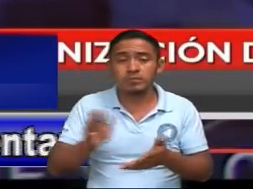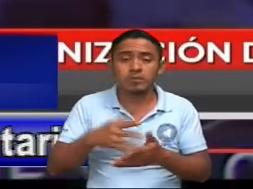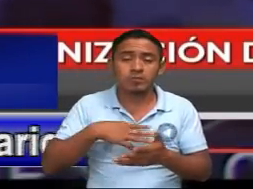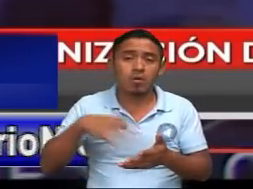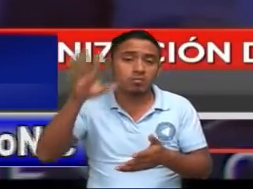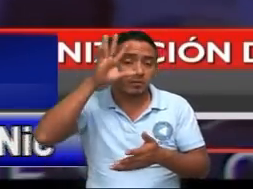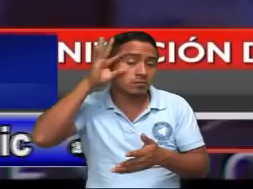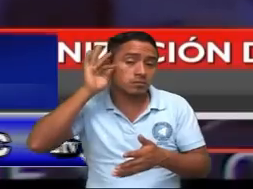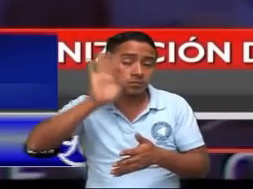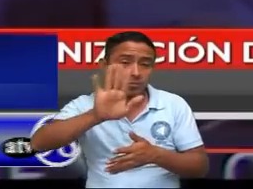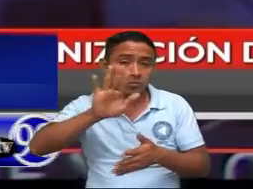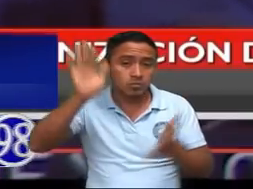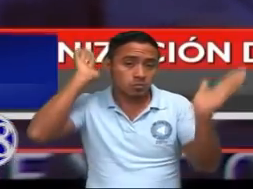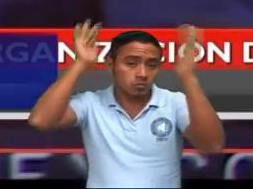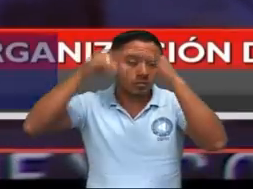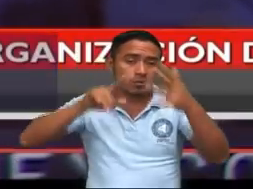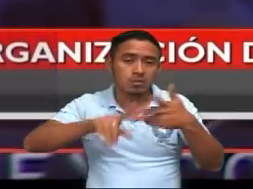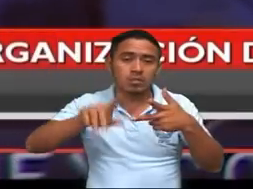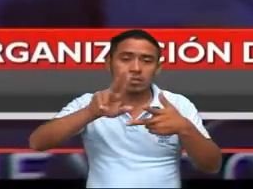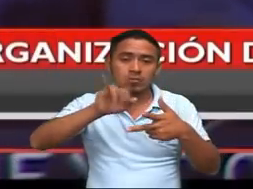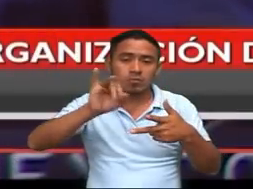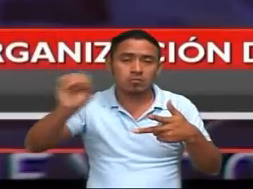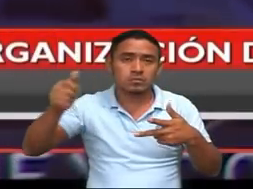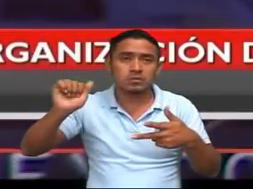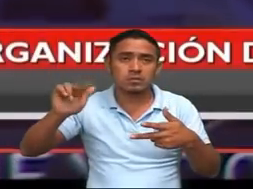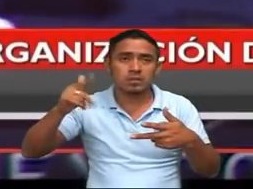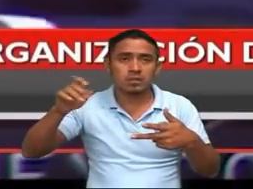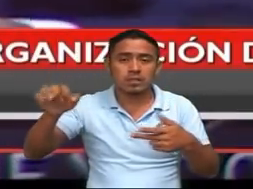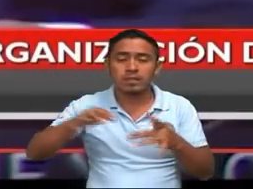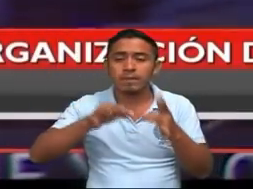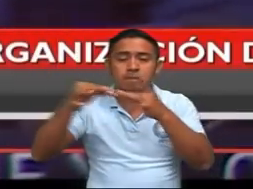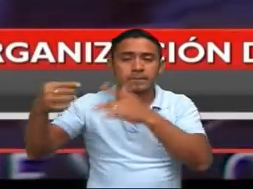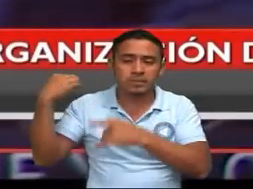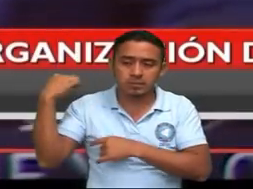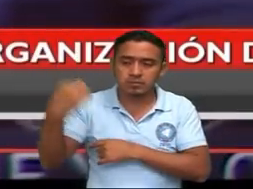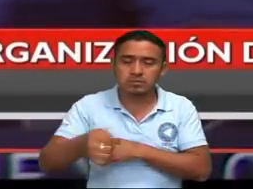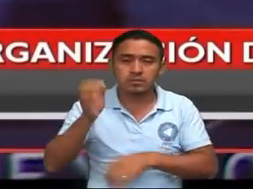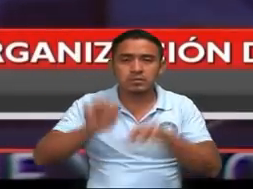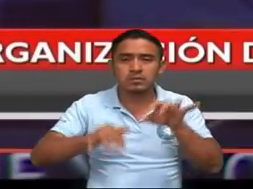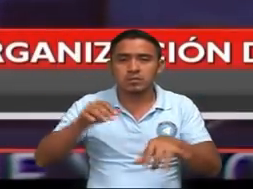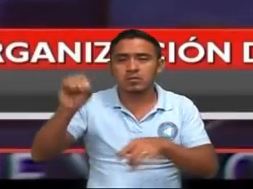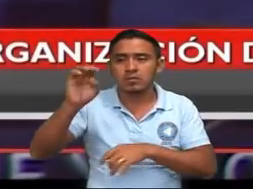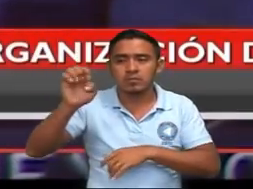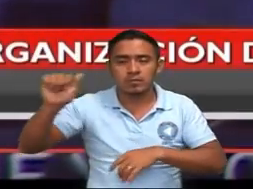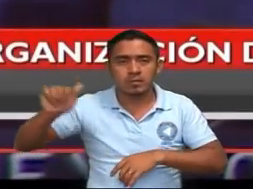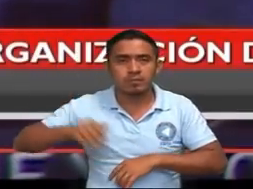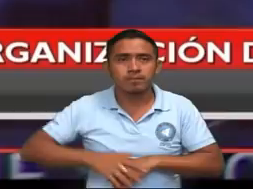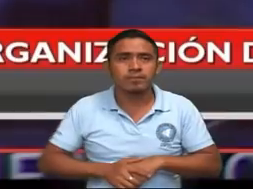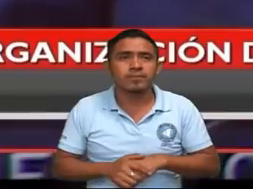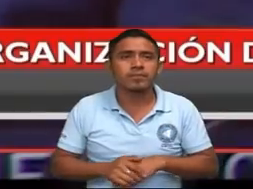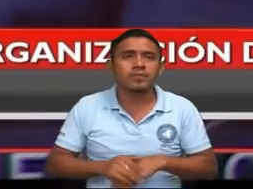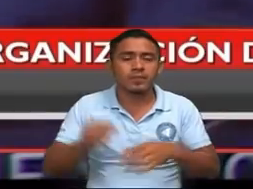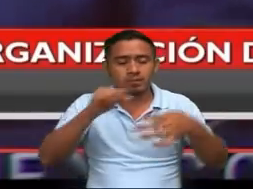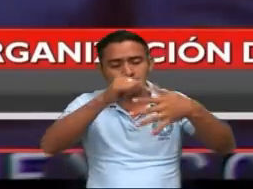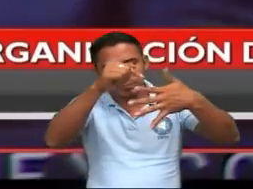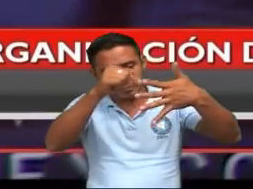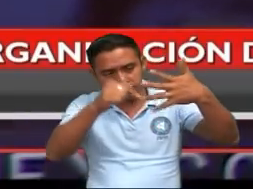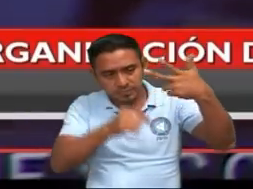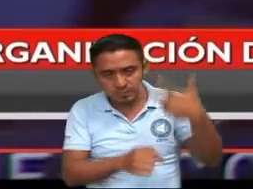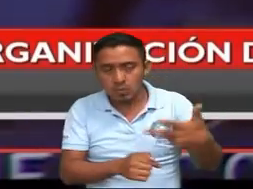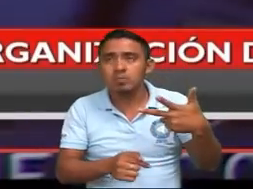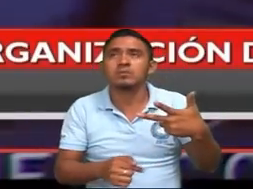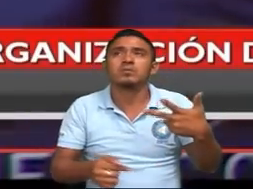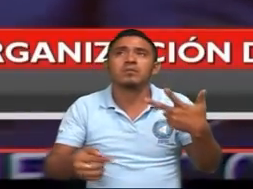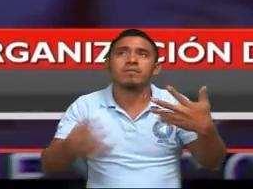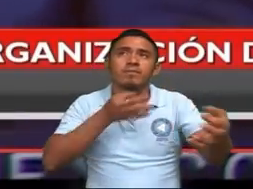Francisco, y el señor Luis Ángel Rosadía, enviado especial del secretario general de la OEA. Dentro de los 8 puntos planteados ante el